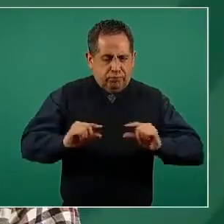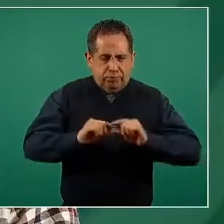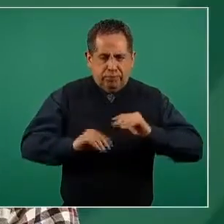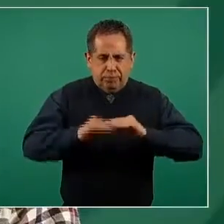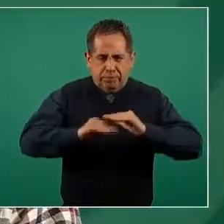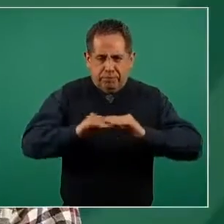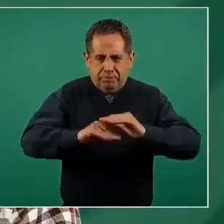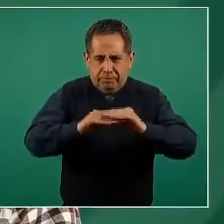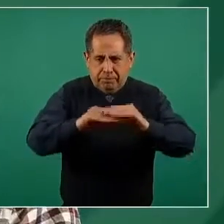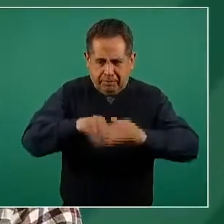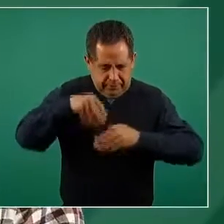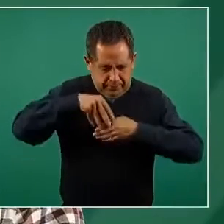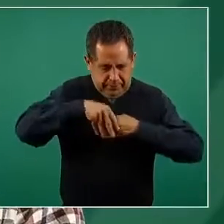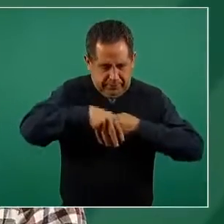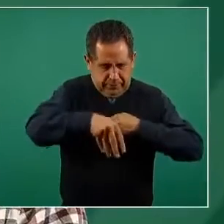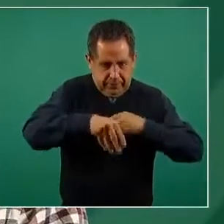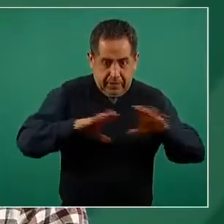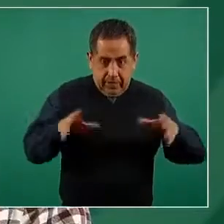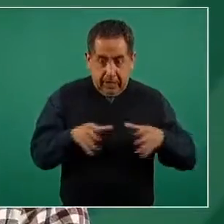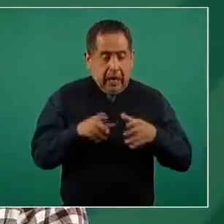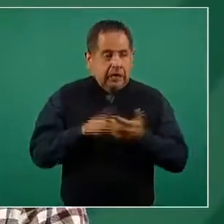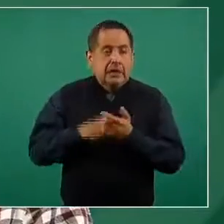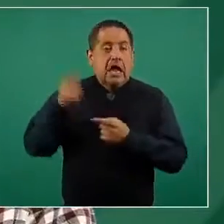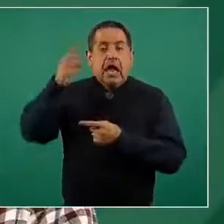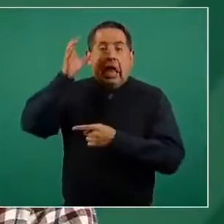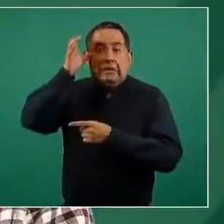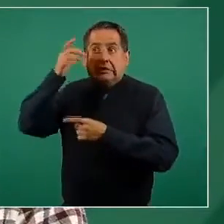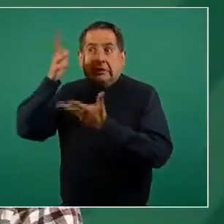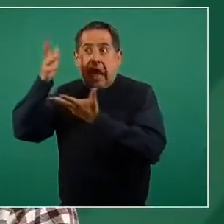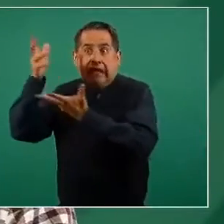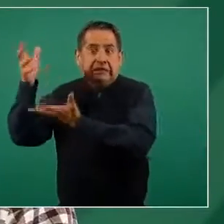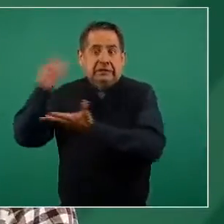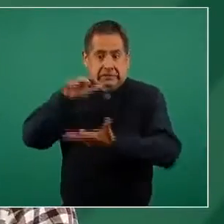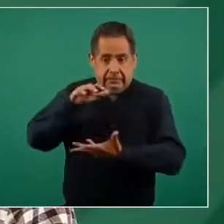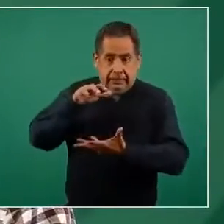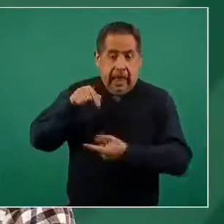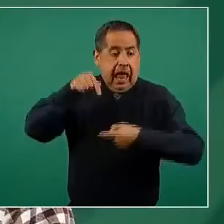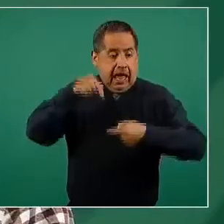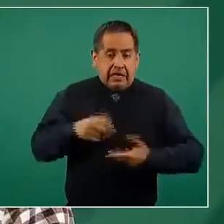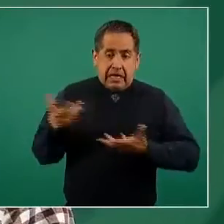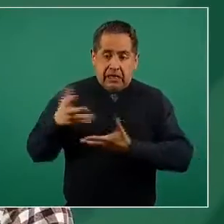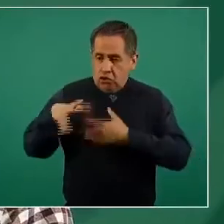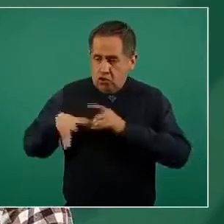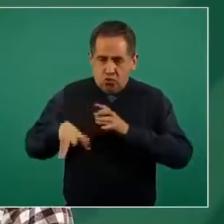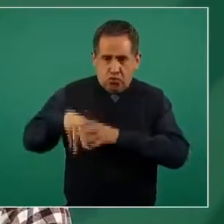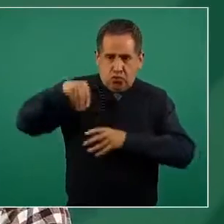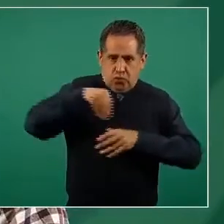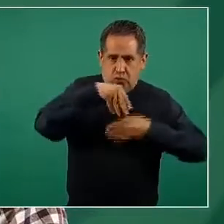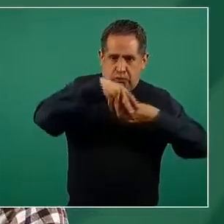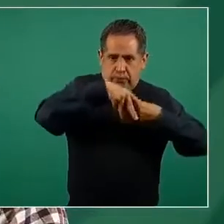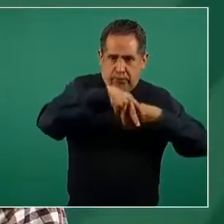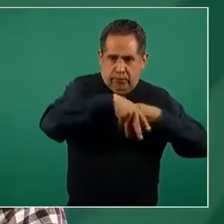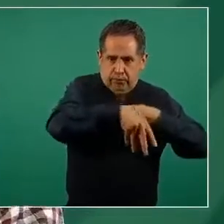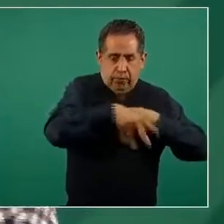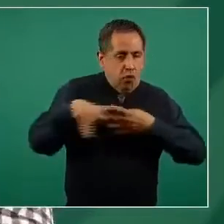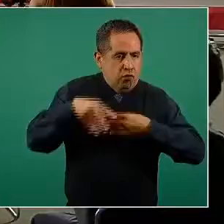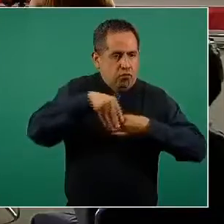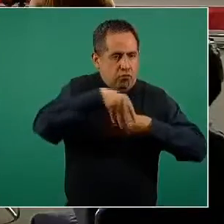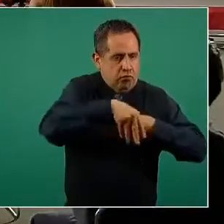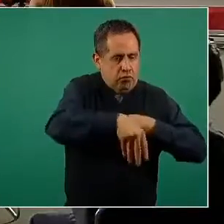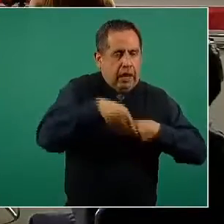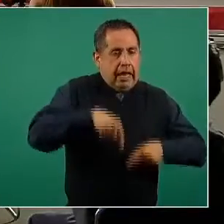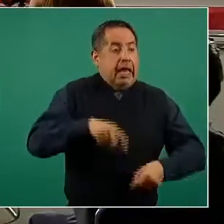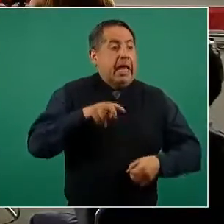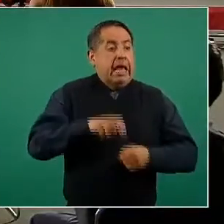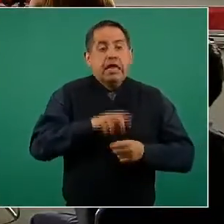el de CanSino, se fabricará en granel en China, vendrá a México para envasarse en esta empresa que está en Querétaro. Y hemos avanzado